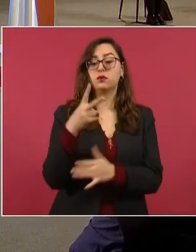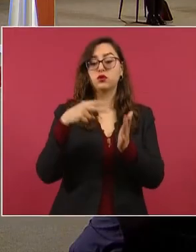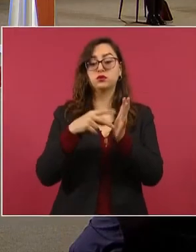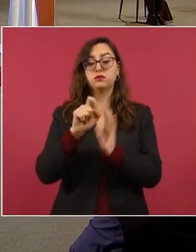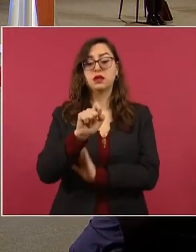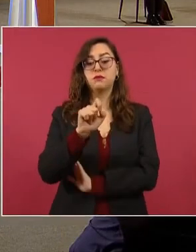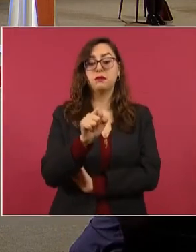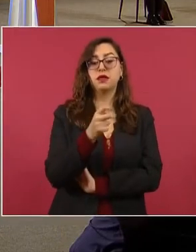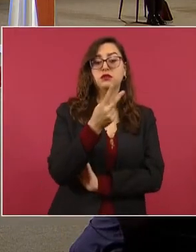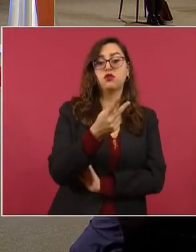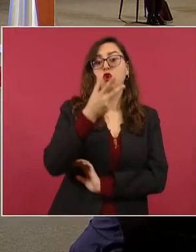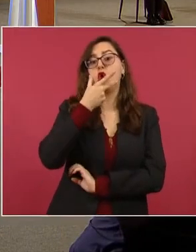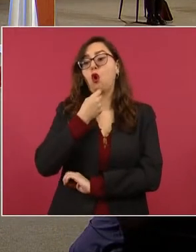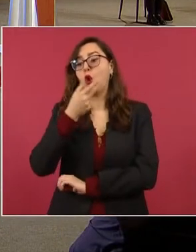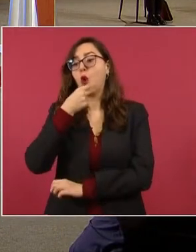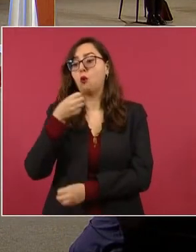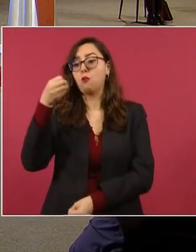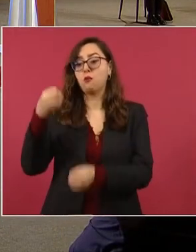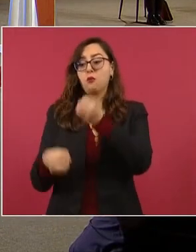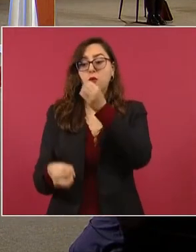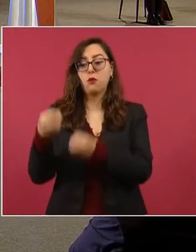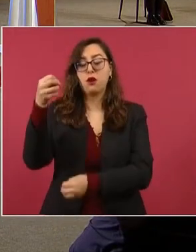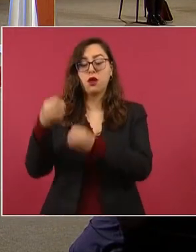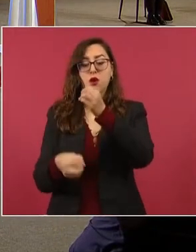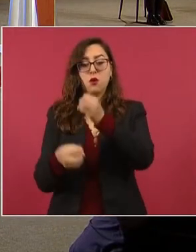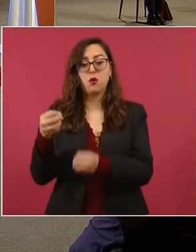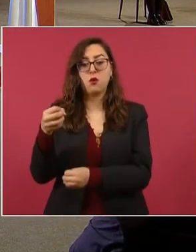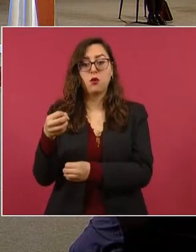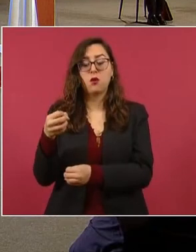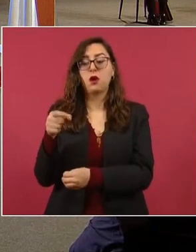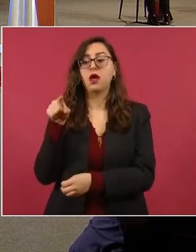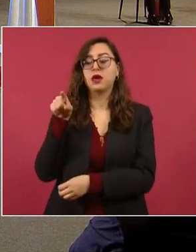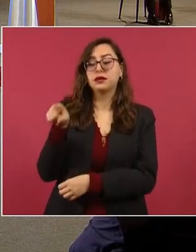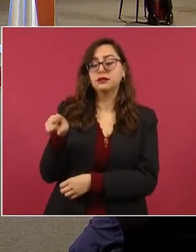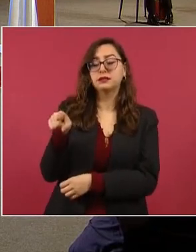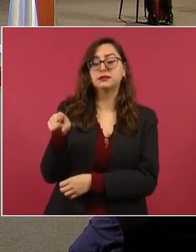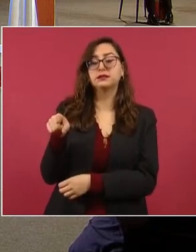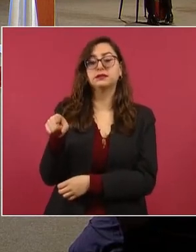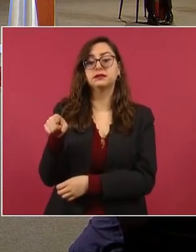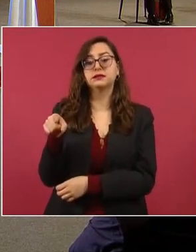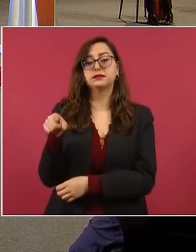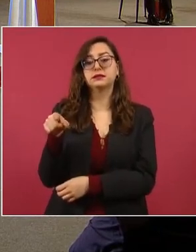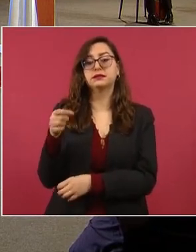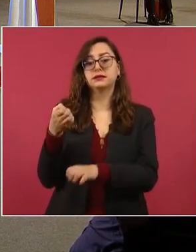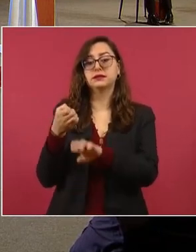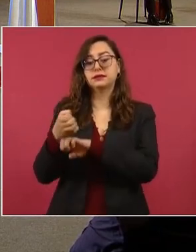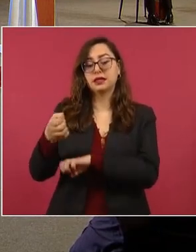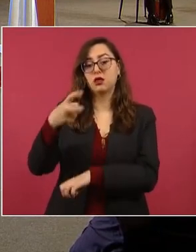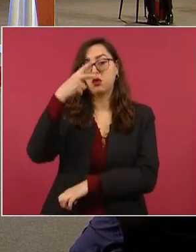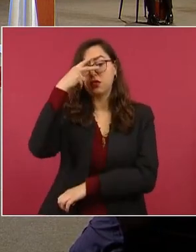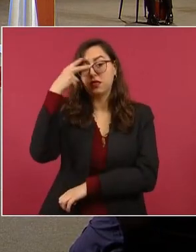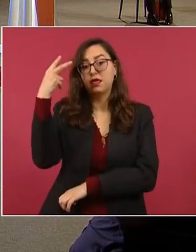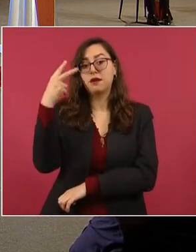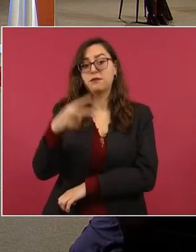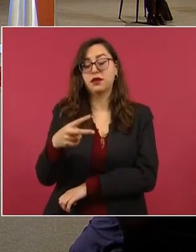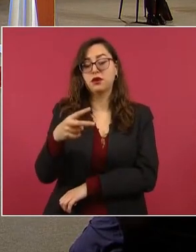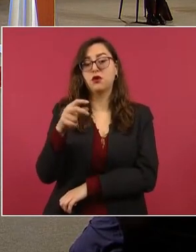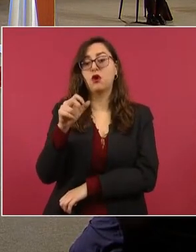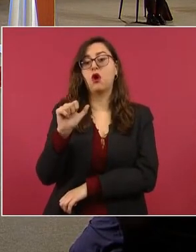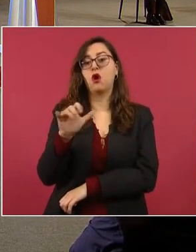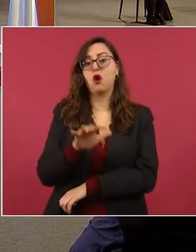2022 por el juez de distrito especializado en el sistema penal acusatorio en el Estado de México, con sede en